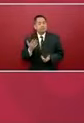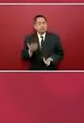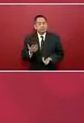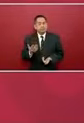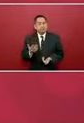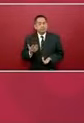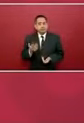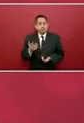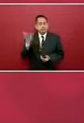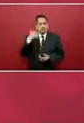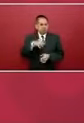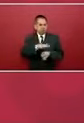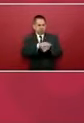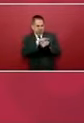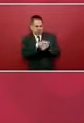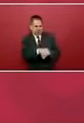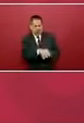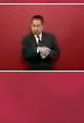se presionaba